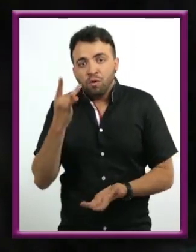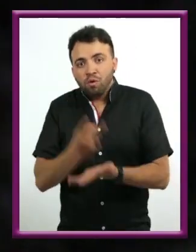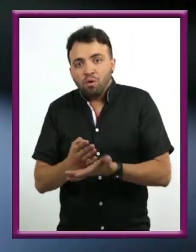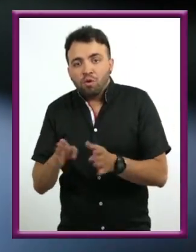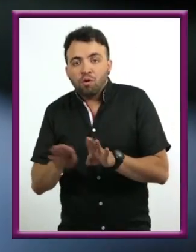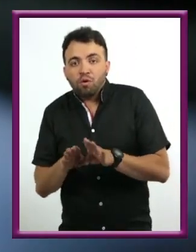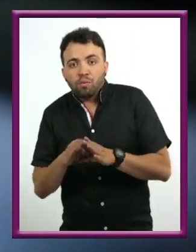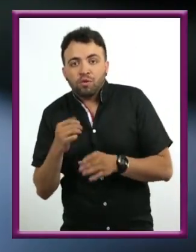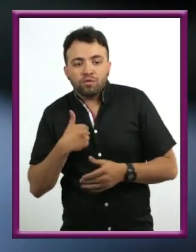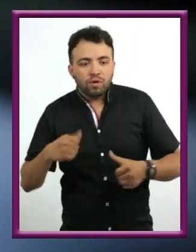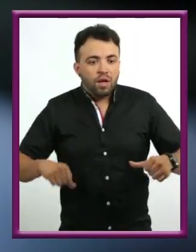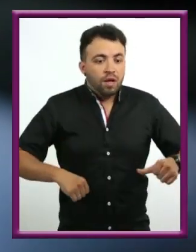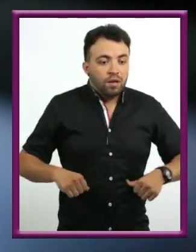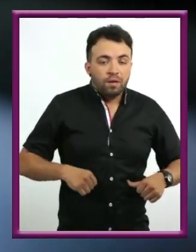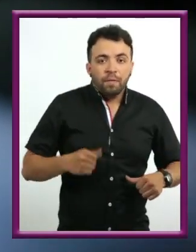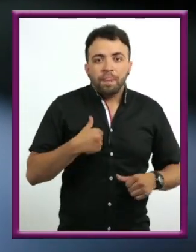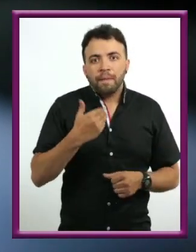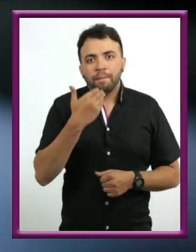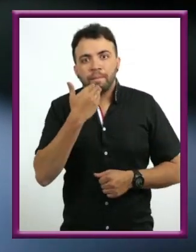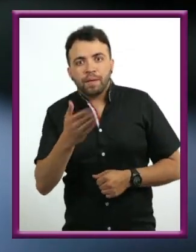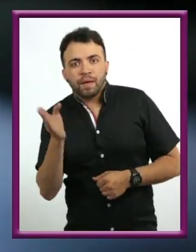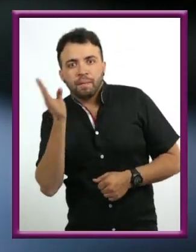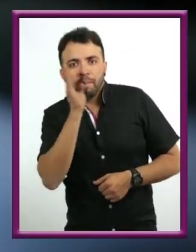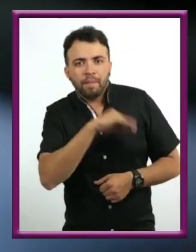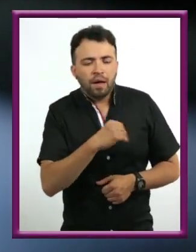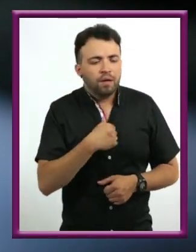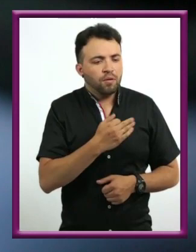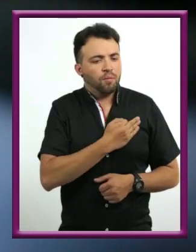se trata solo de actuar bien o mal, de ser